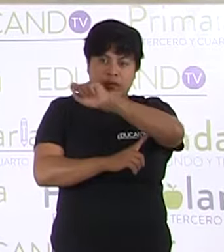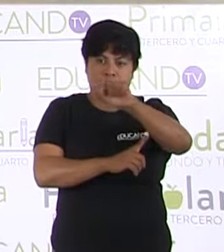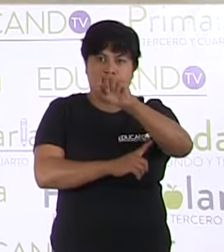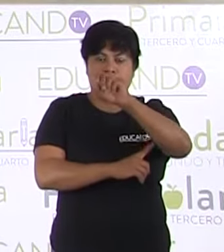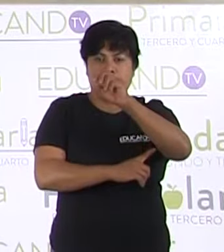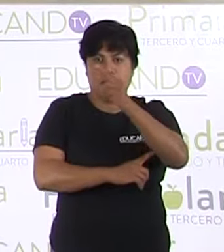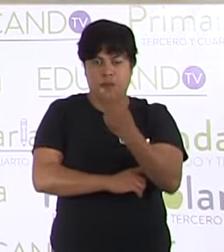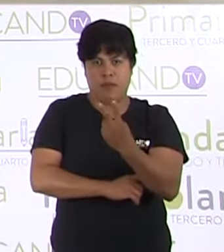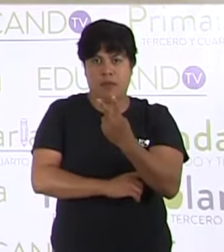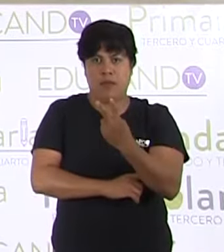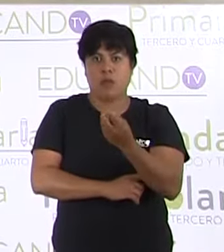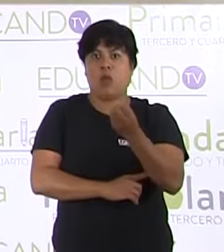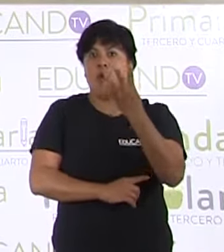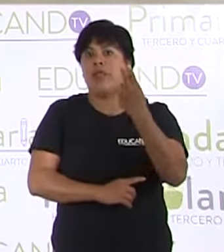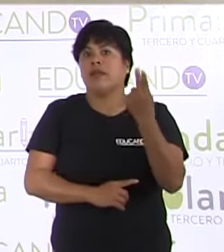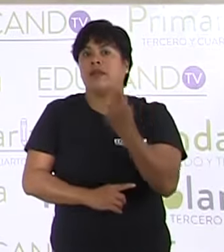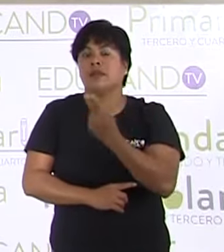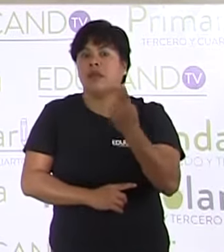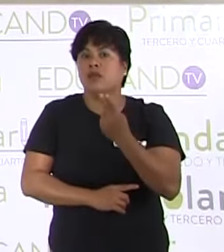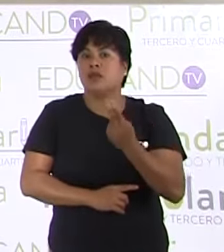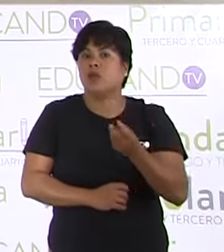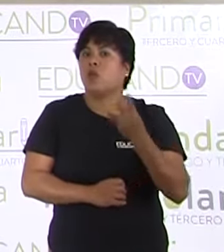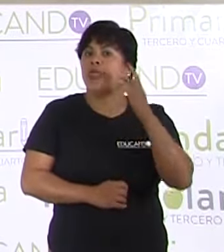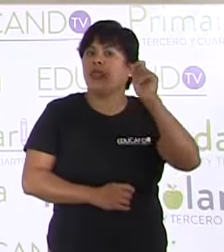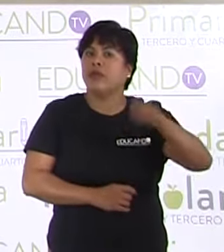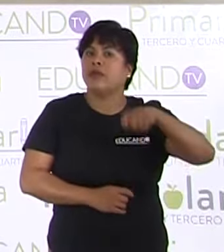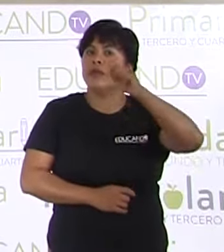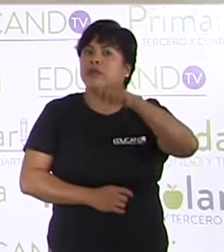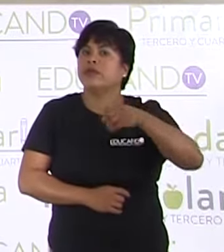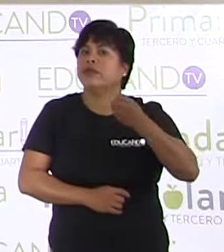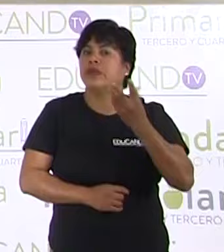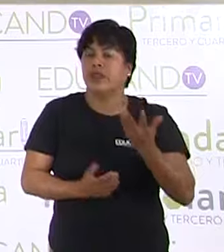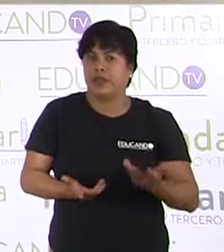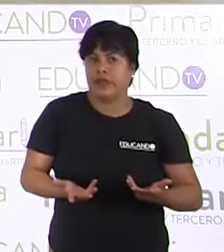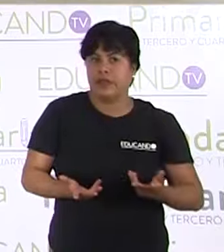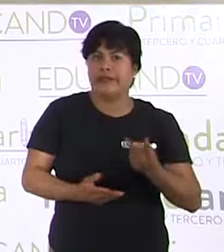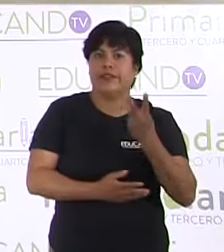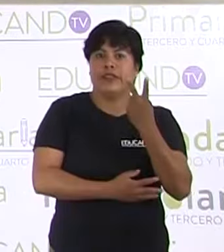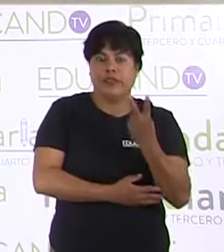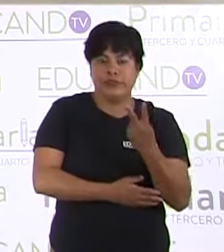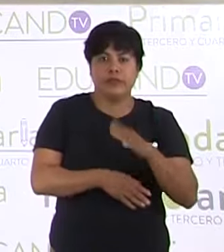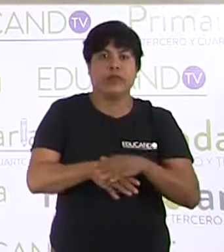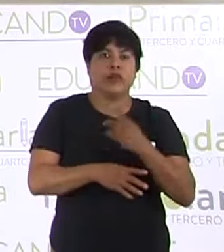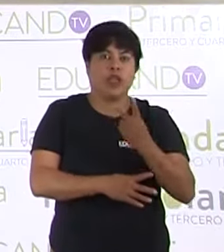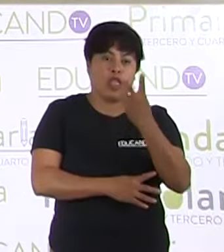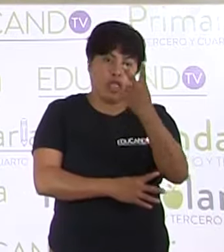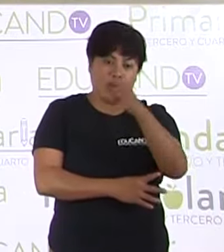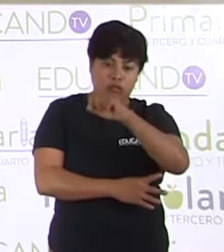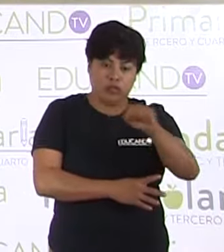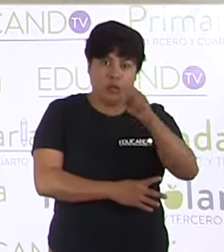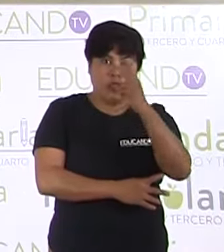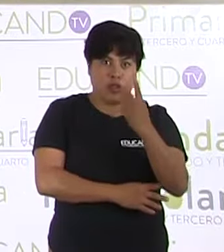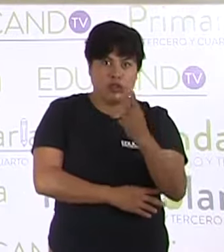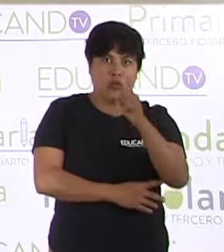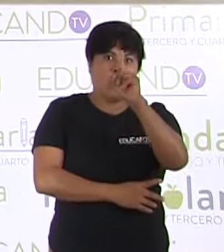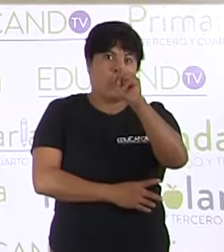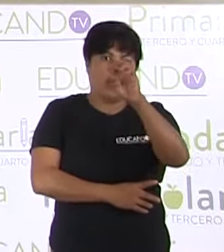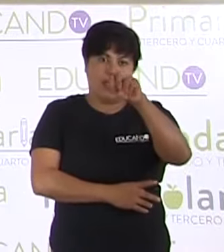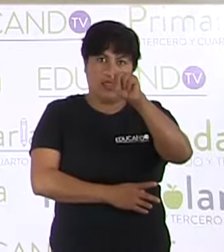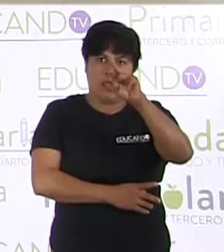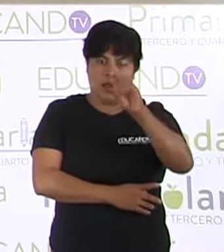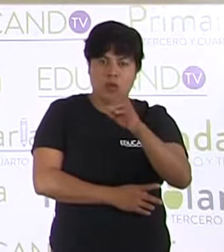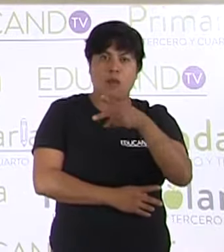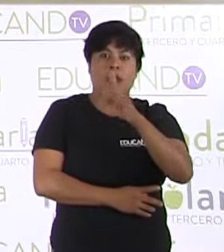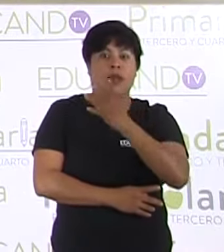cuántos enteros necesitamos segmentar Cuántos necesitamos dos por qué Porque 2 medios es un entero pero